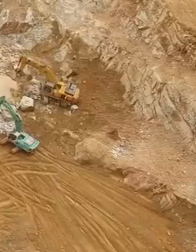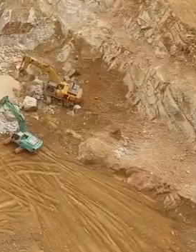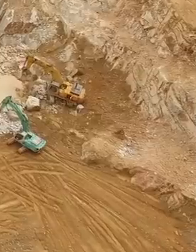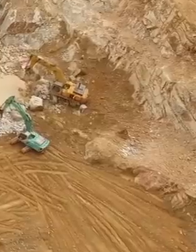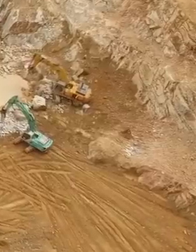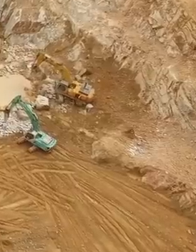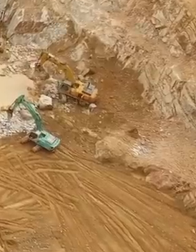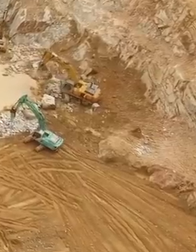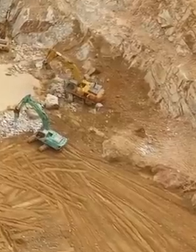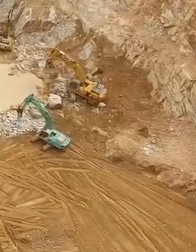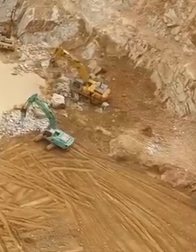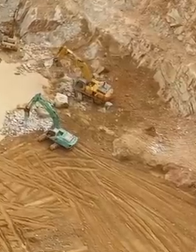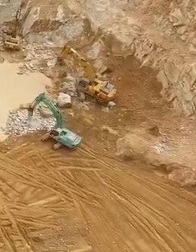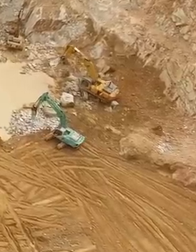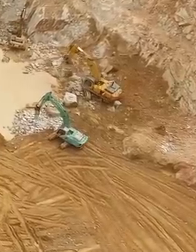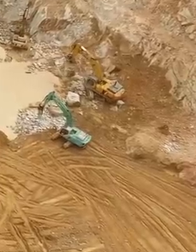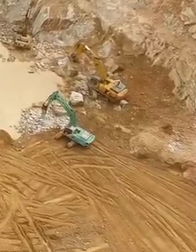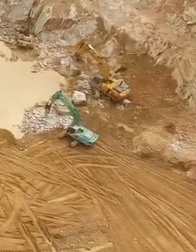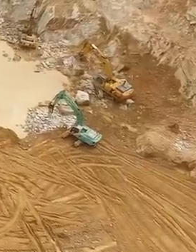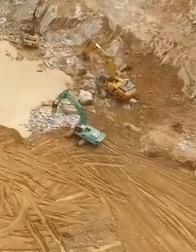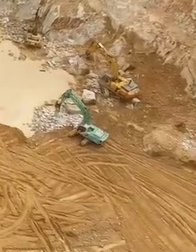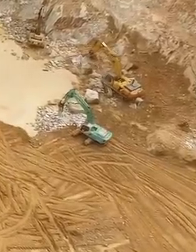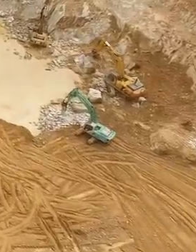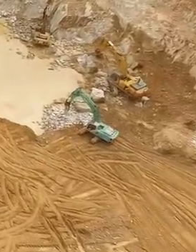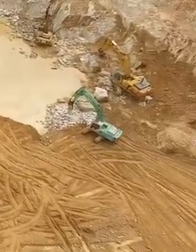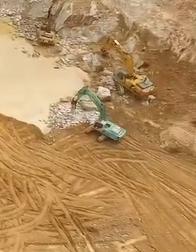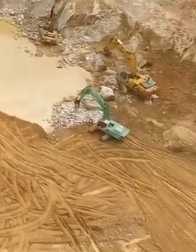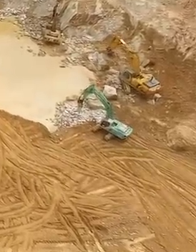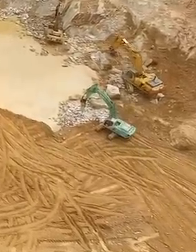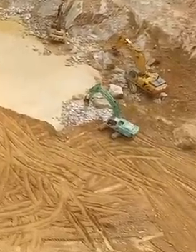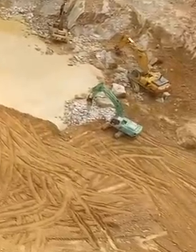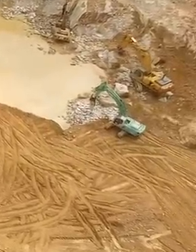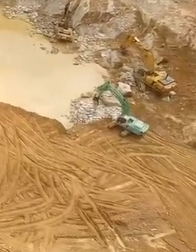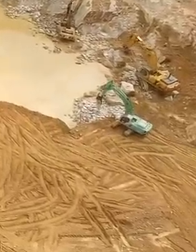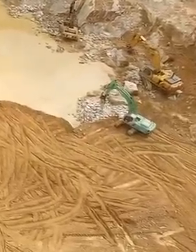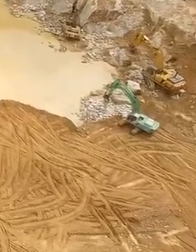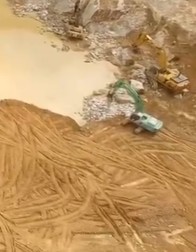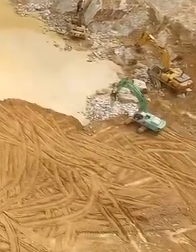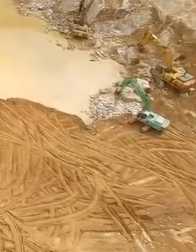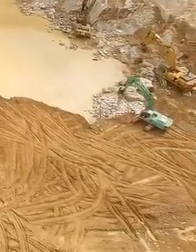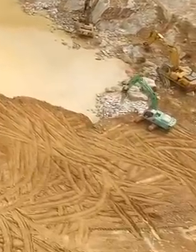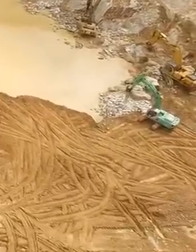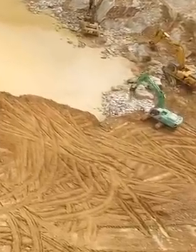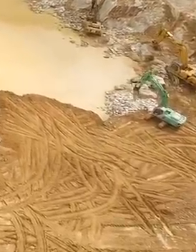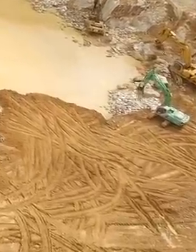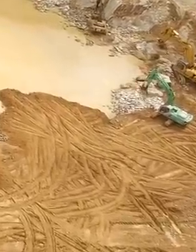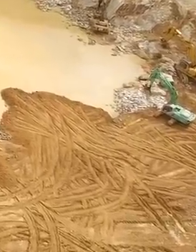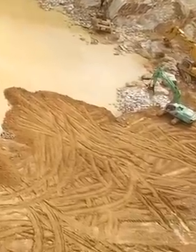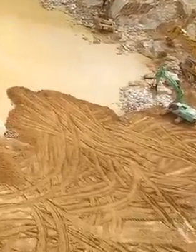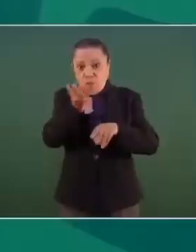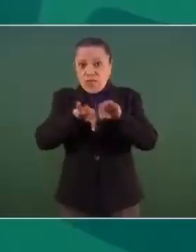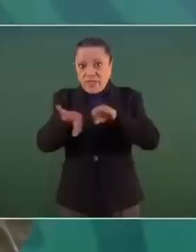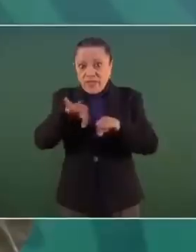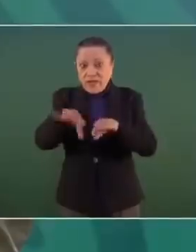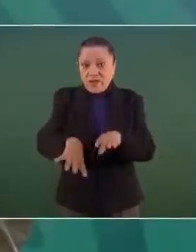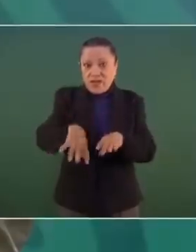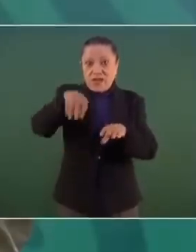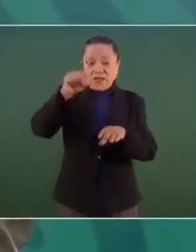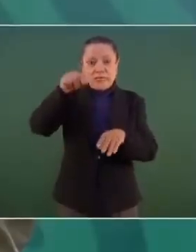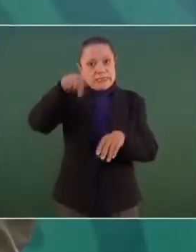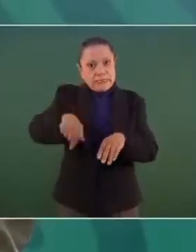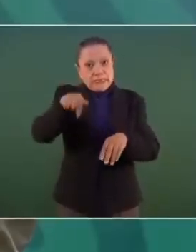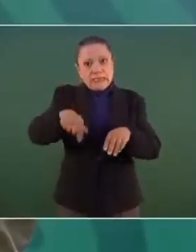de la nación. Es decir, solo lo va a poder